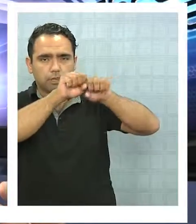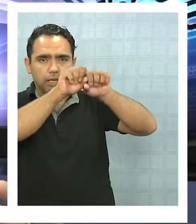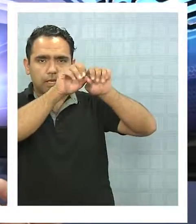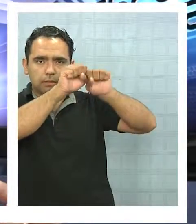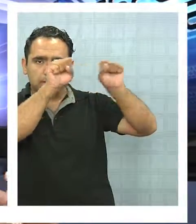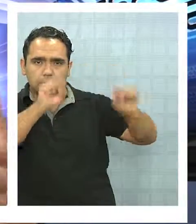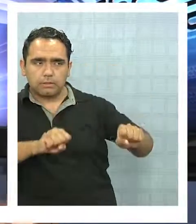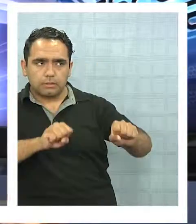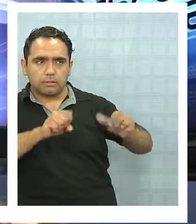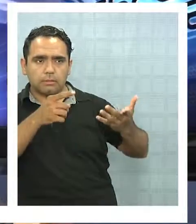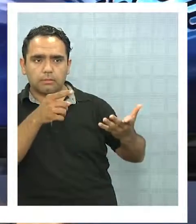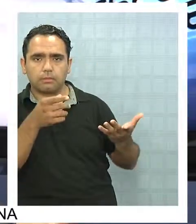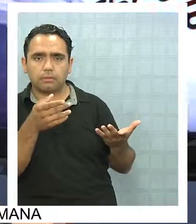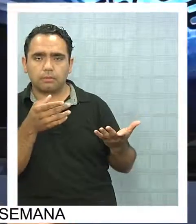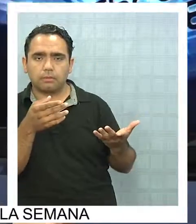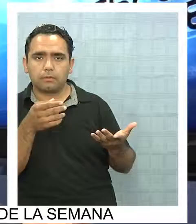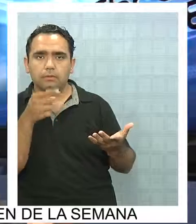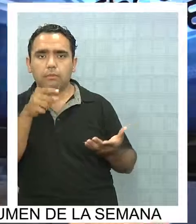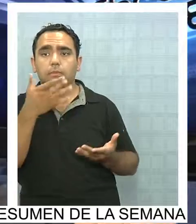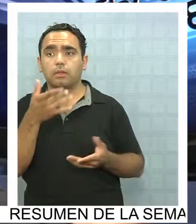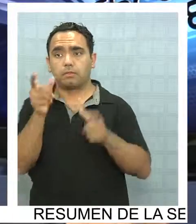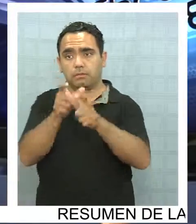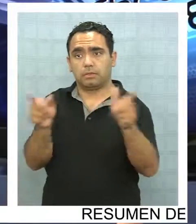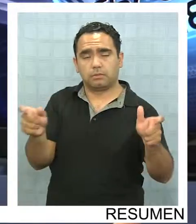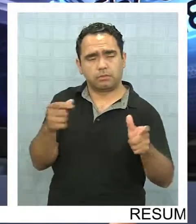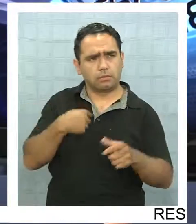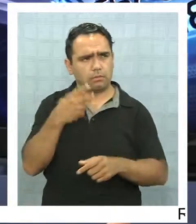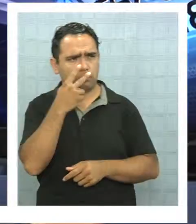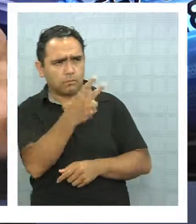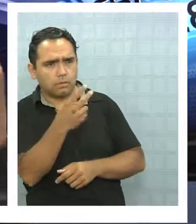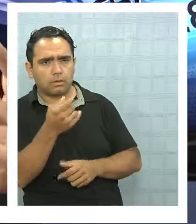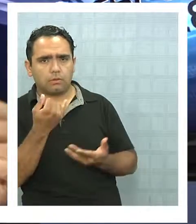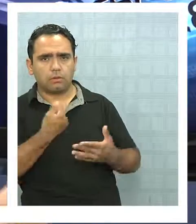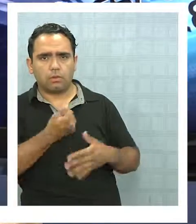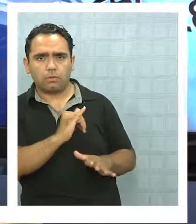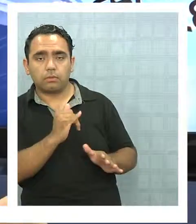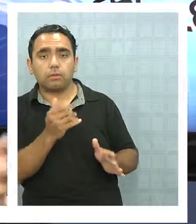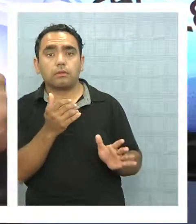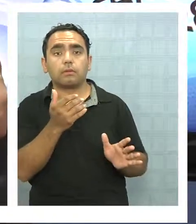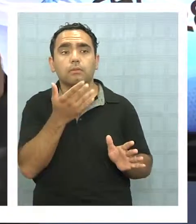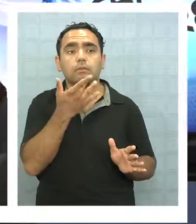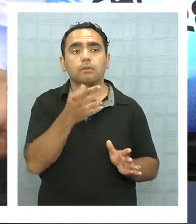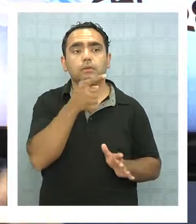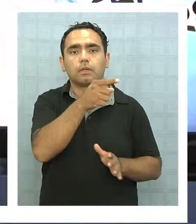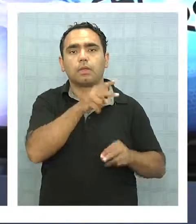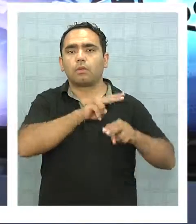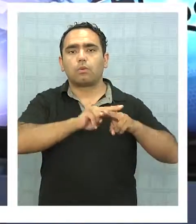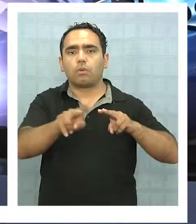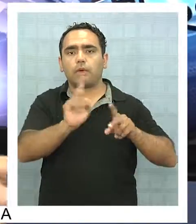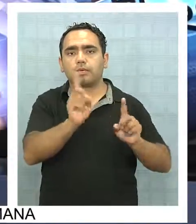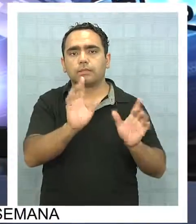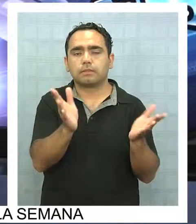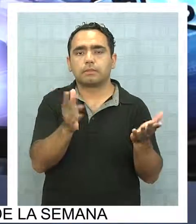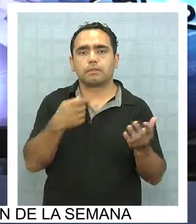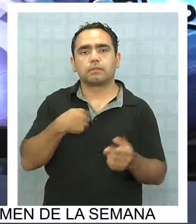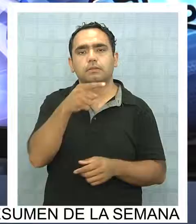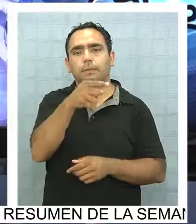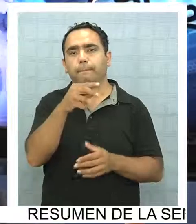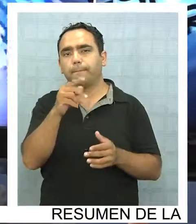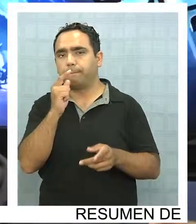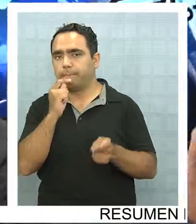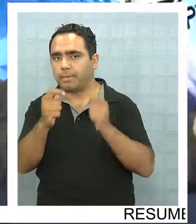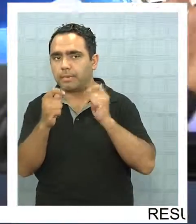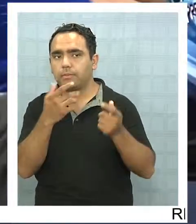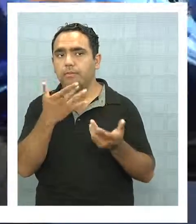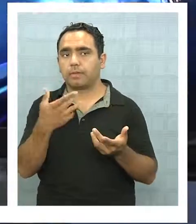con el sistema político, porque justamente la gente se da cuenta que no hace lo que tiene que hacer, es muy grande. Y eso es muy peligroso, porque es como un barco, ¿no es cierto?,